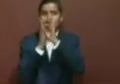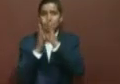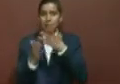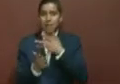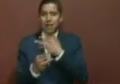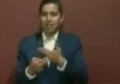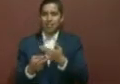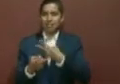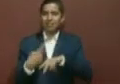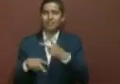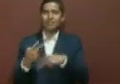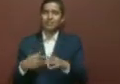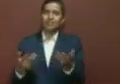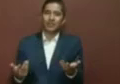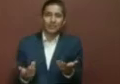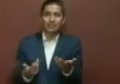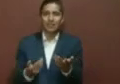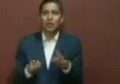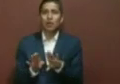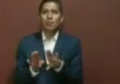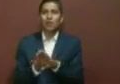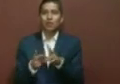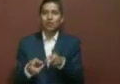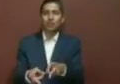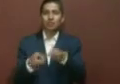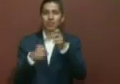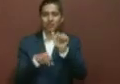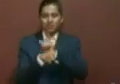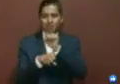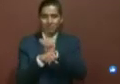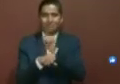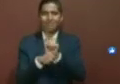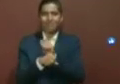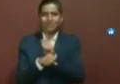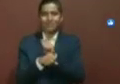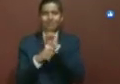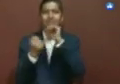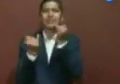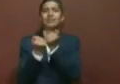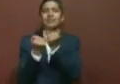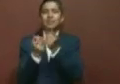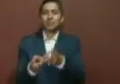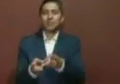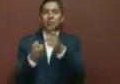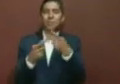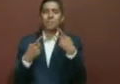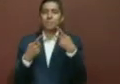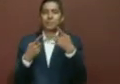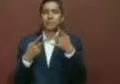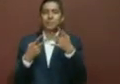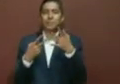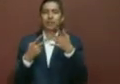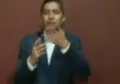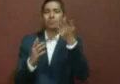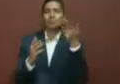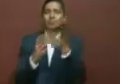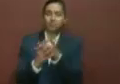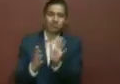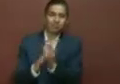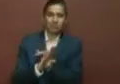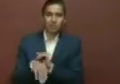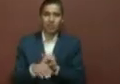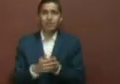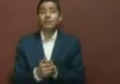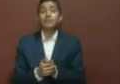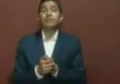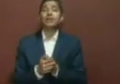presencia, lamentablemente, es el robo de vehículo y el robo a transeúnte, perdón, el homicidio doloso. Pero